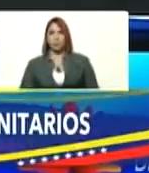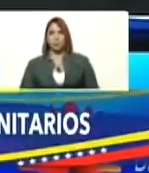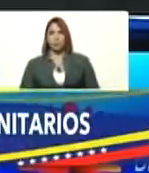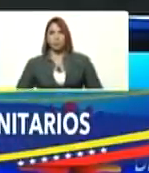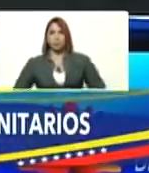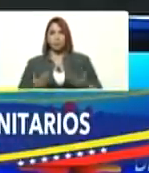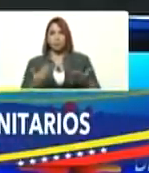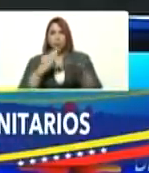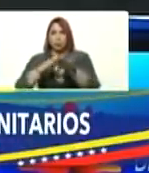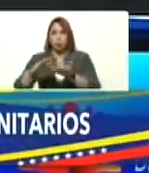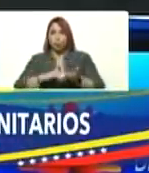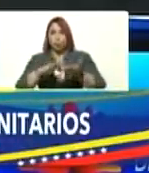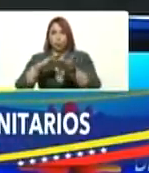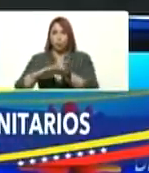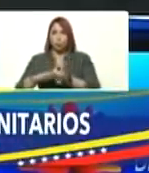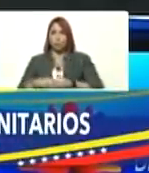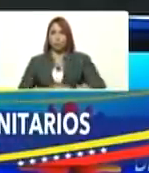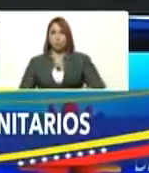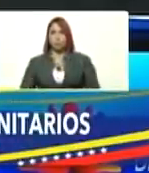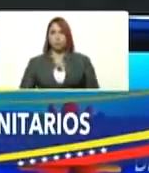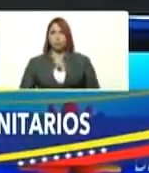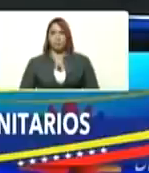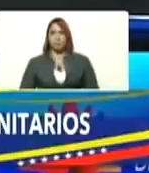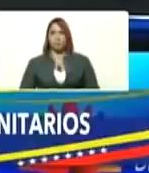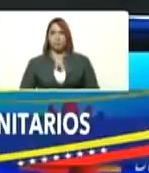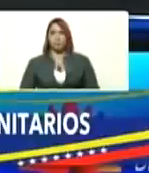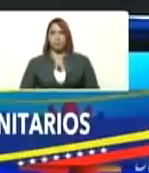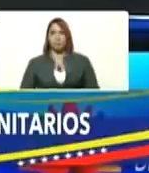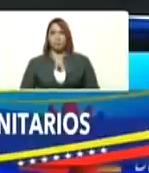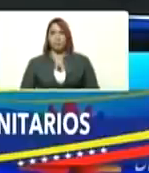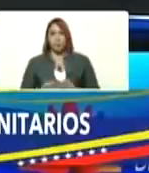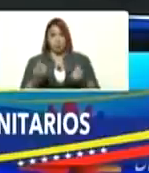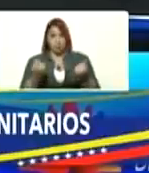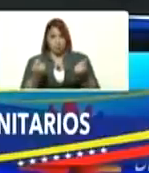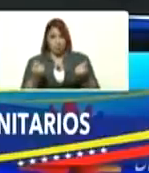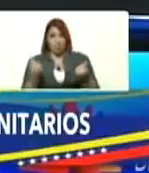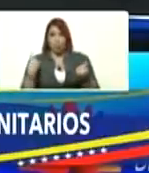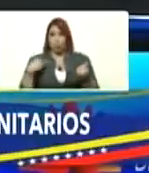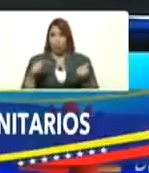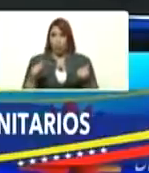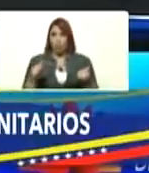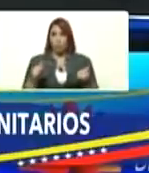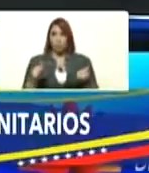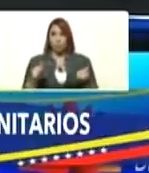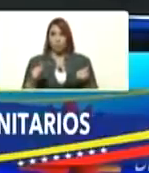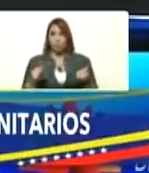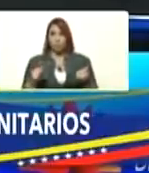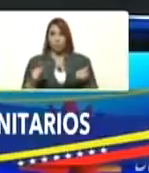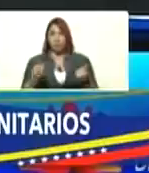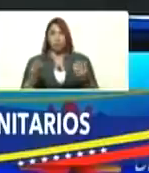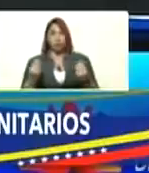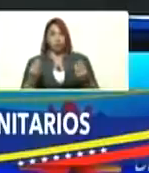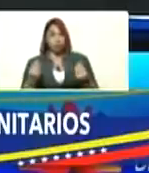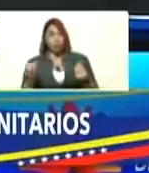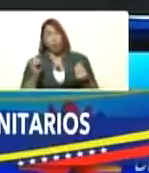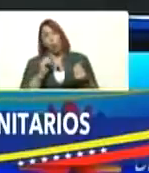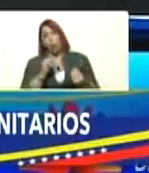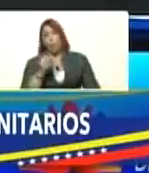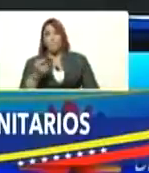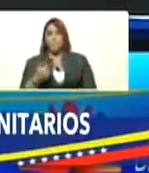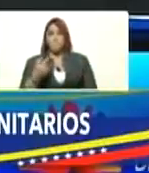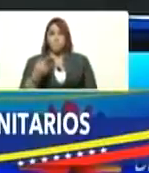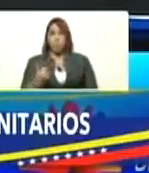generar las soluciones. Y los churupitos que tengamos, muchos o pocos,